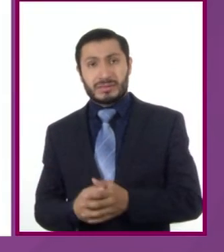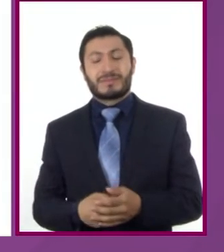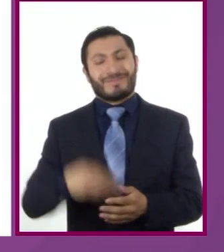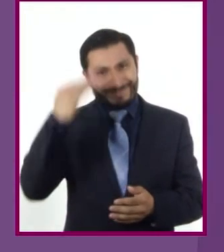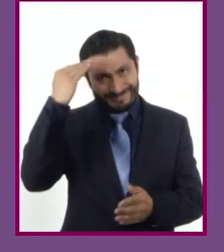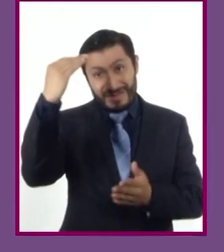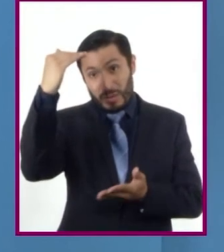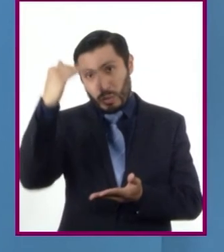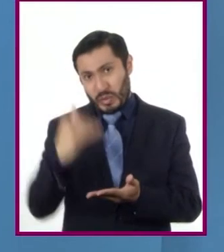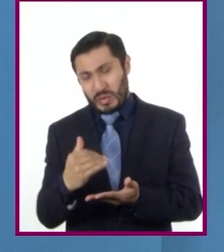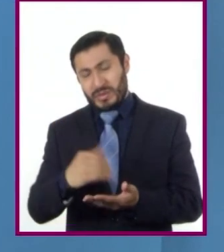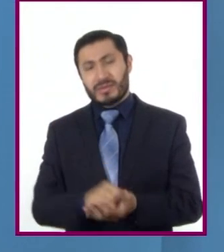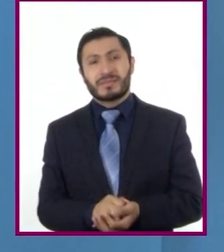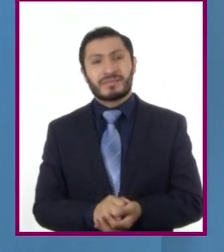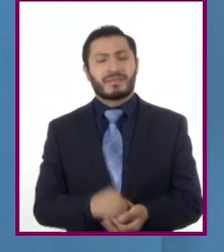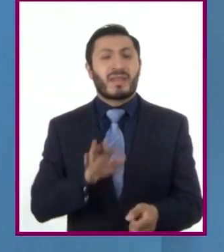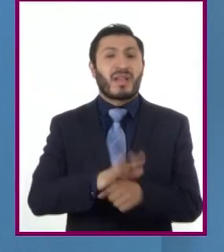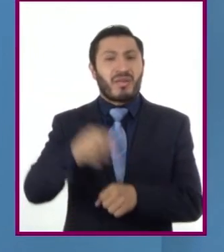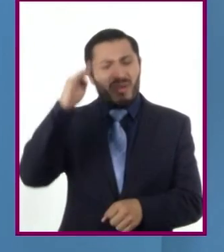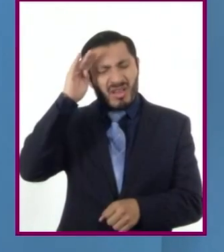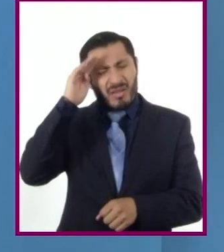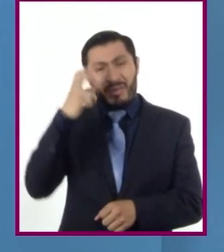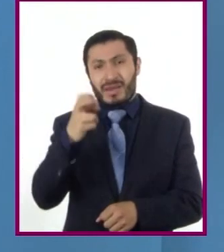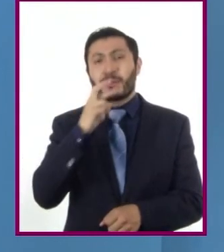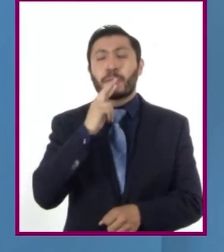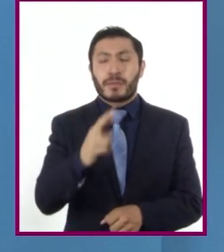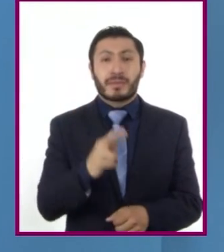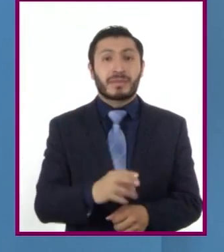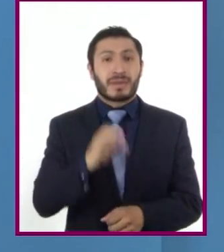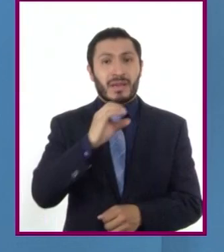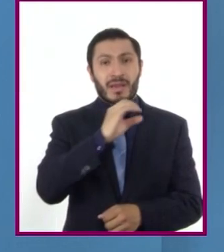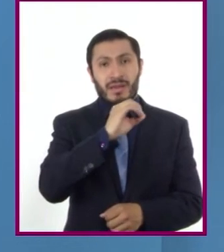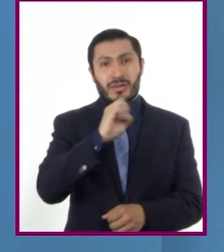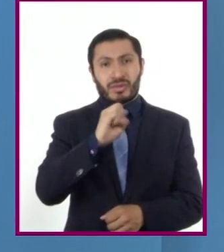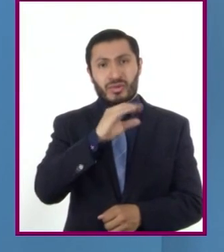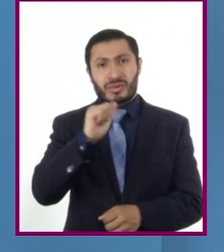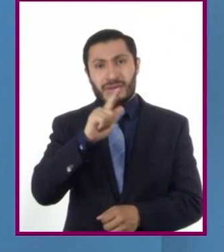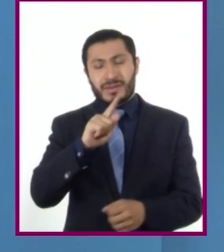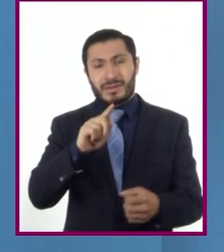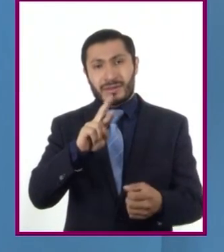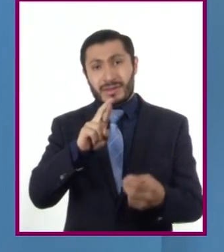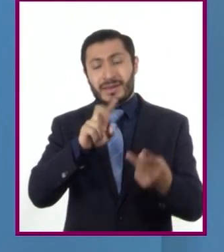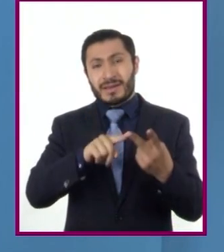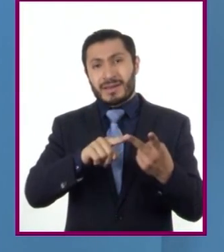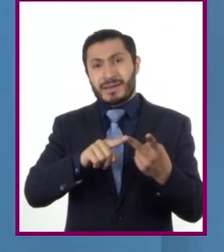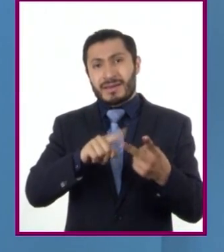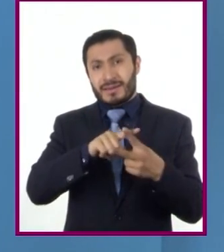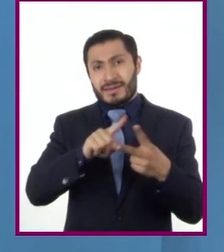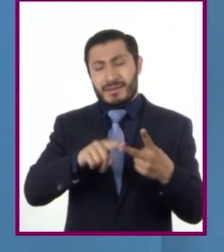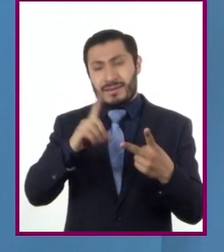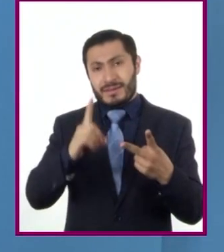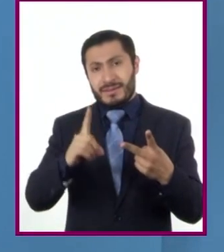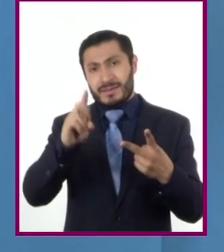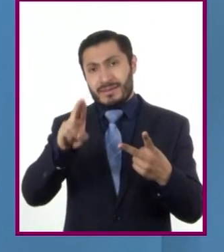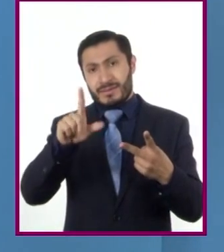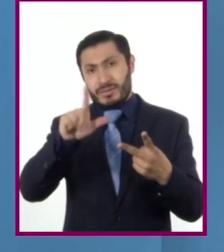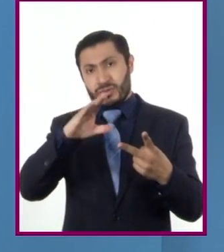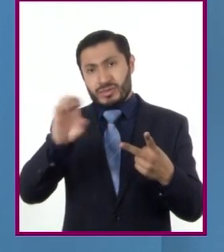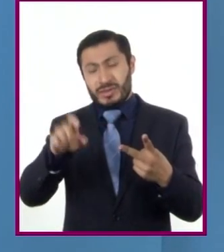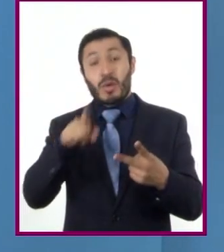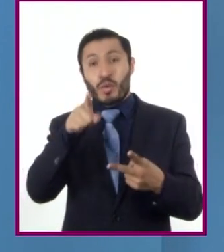Disminuye. ¿Qué piensan de lo que respondieron Oscar y Dulce? ¿Ustedes emplearon un